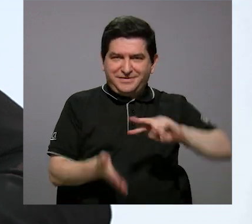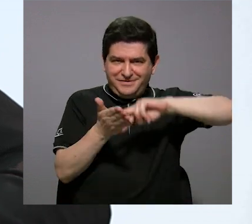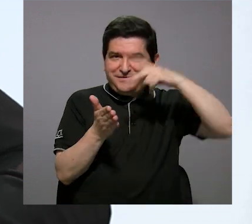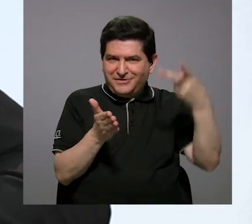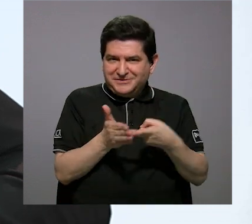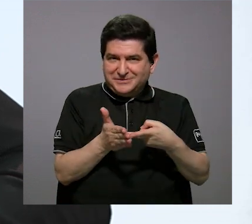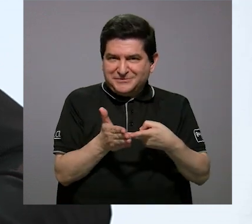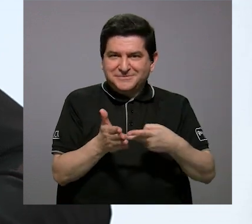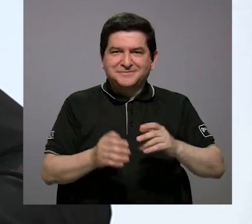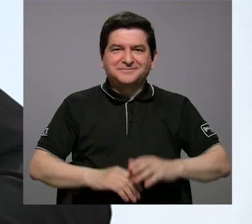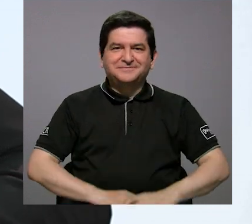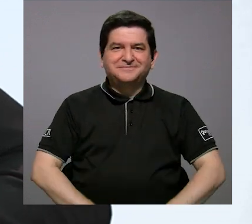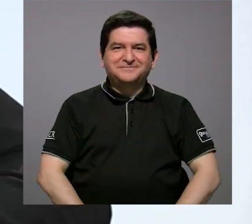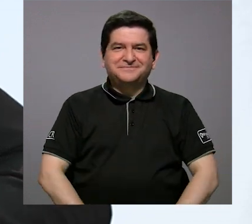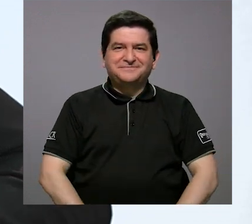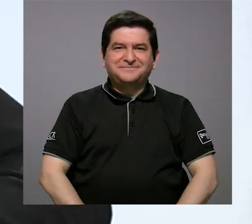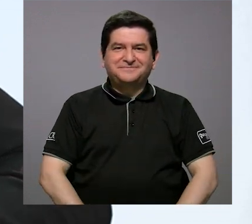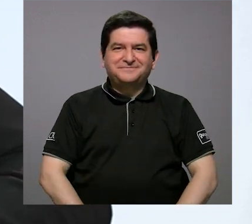sección Conceptos.